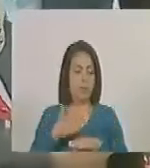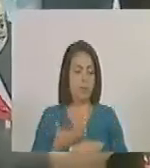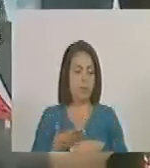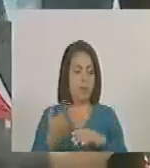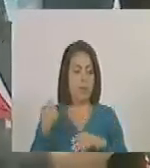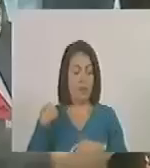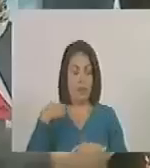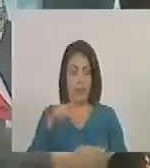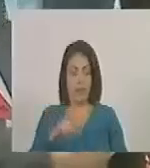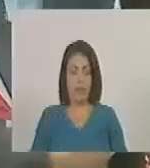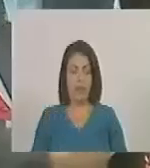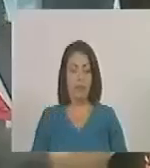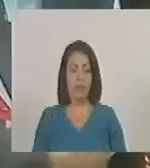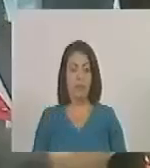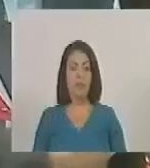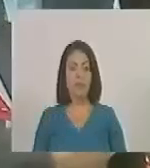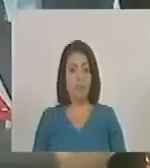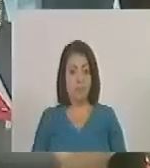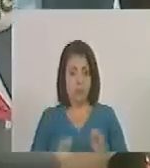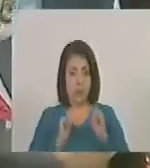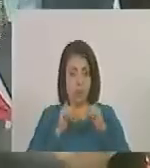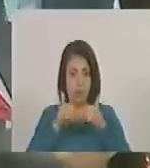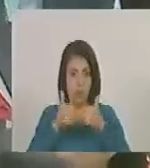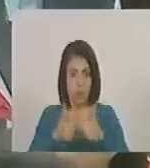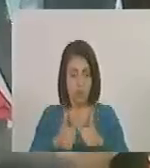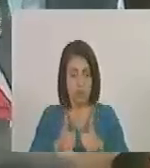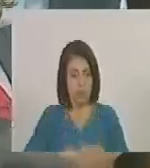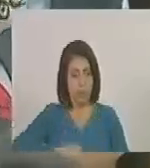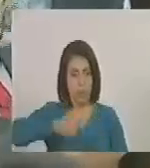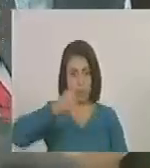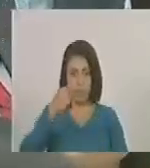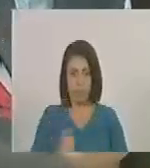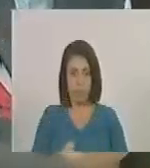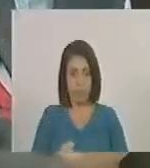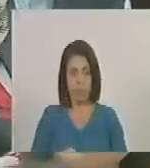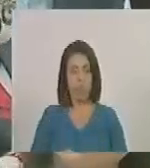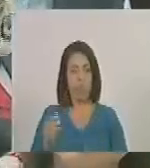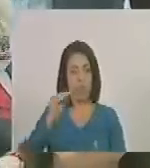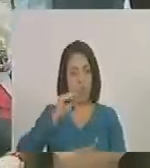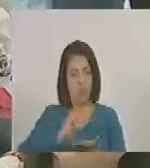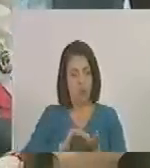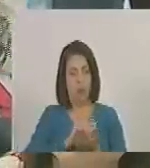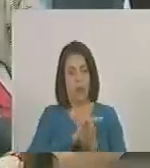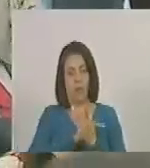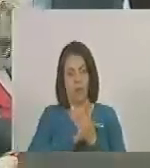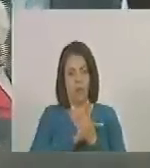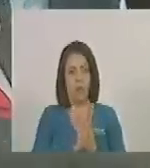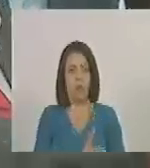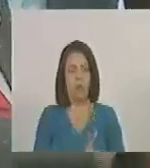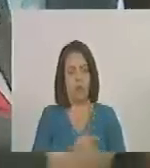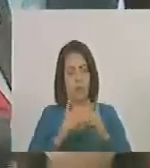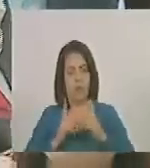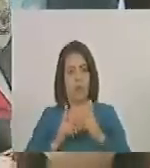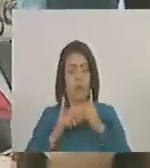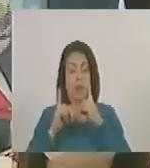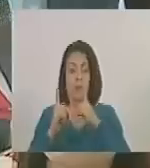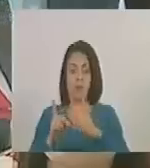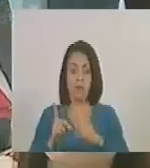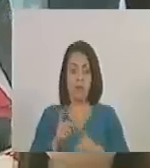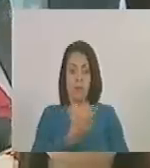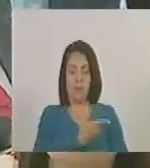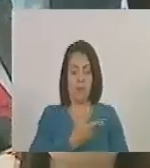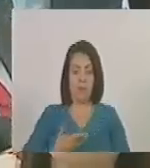Porque tiene en su génesis la terquedad, la insistencia, la voluntad y la dedicación